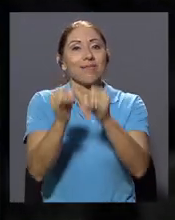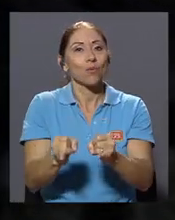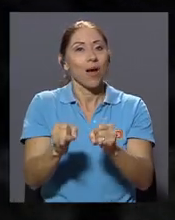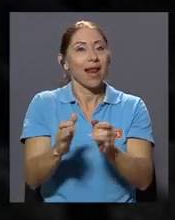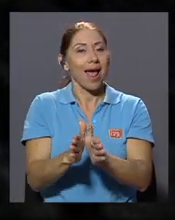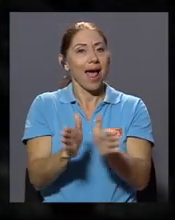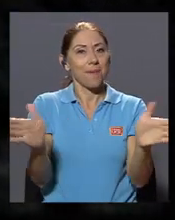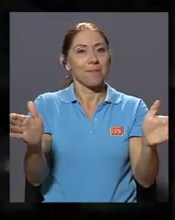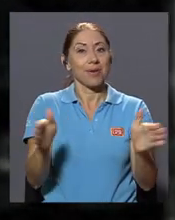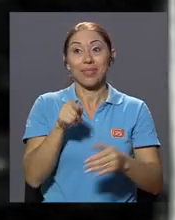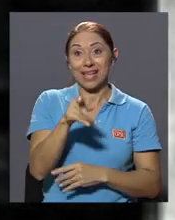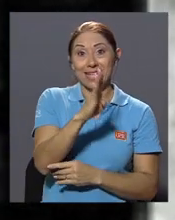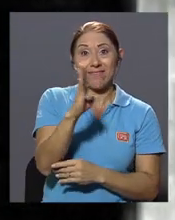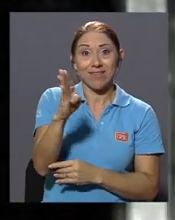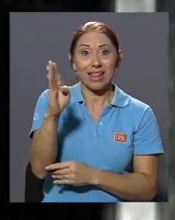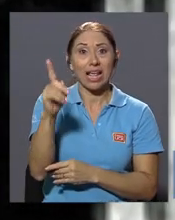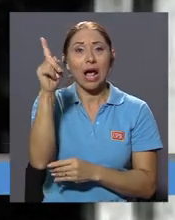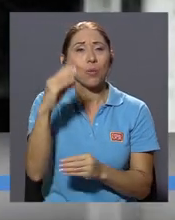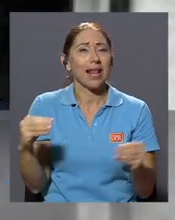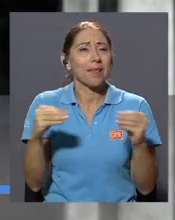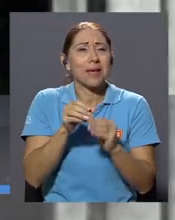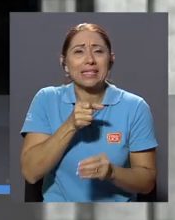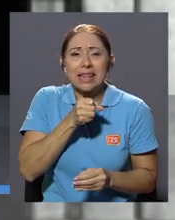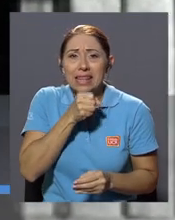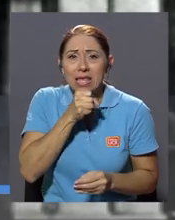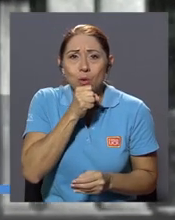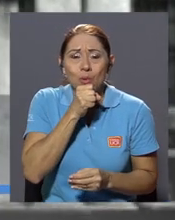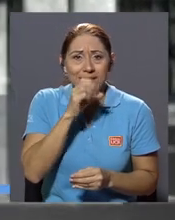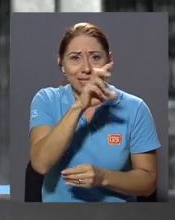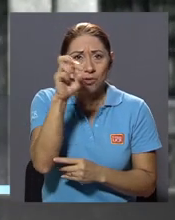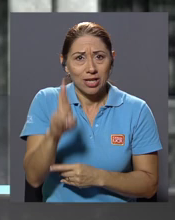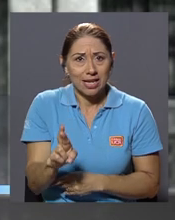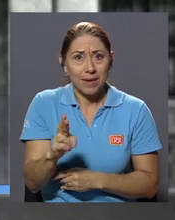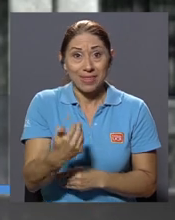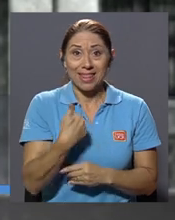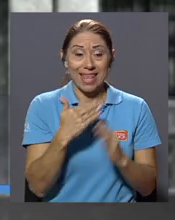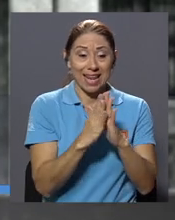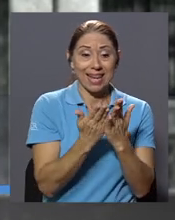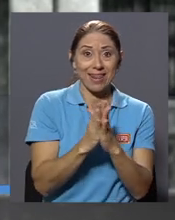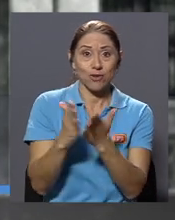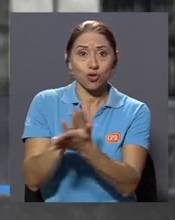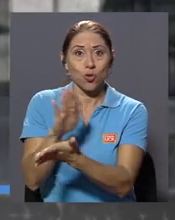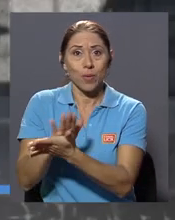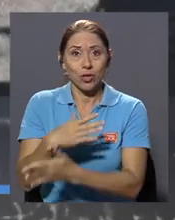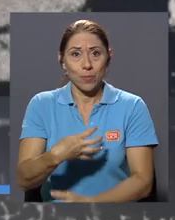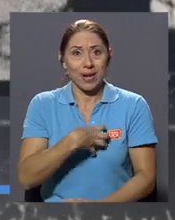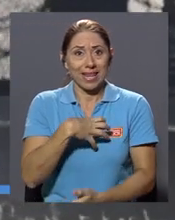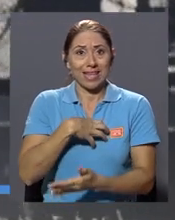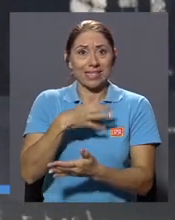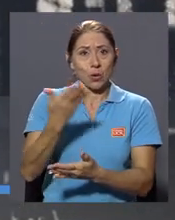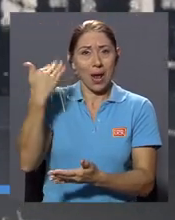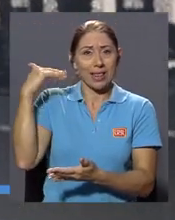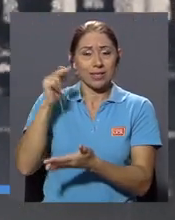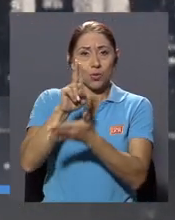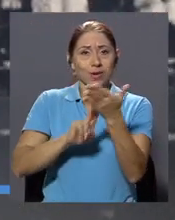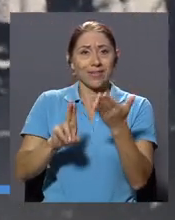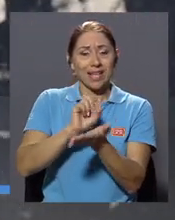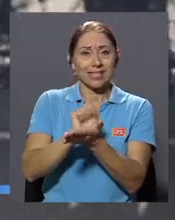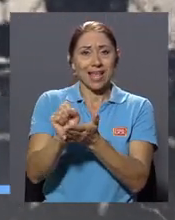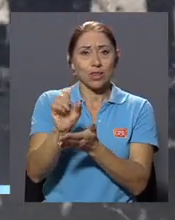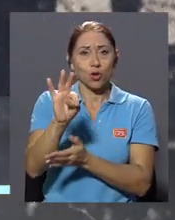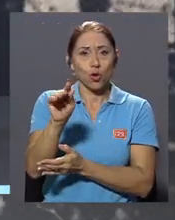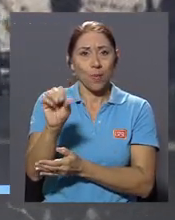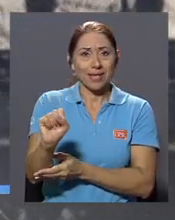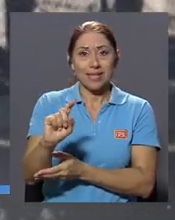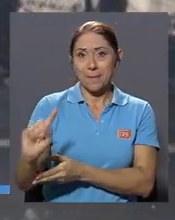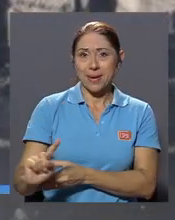Esta biblioteca es una de las más antiguas del país. Custodia libros y documentos que pertenecieron a la Universidad de Santo Tomás, la primera de Costa